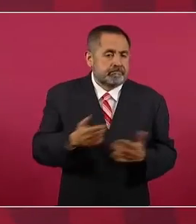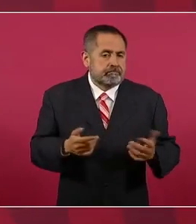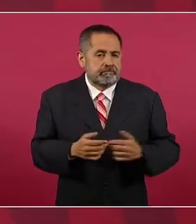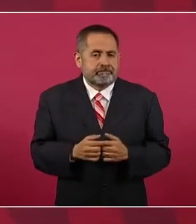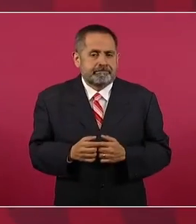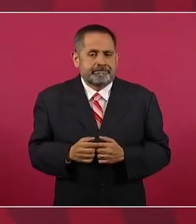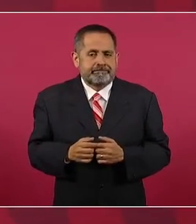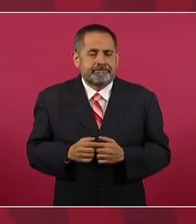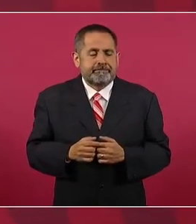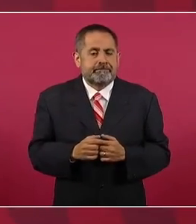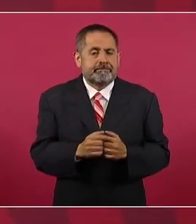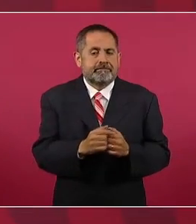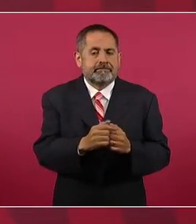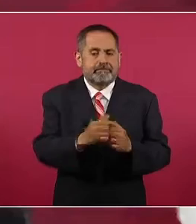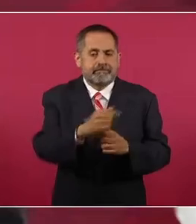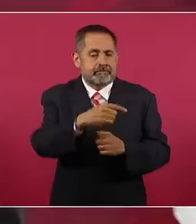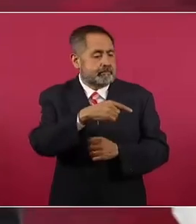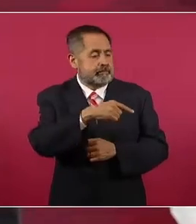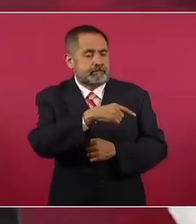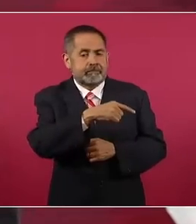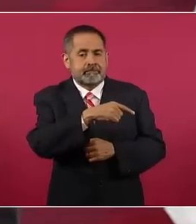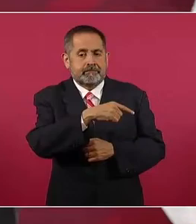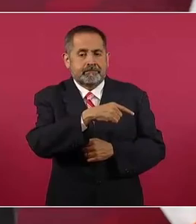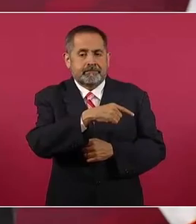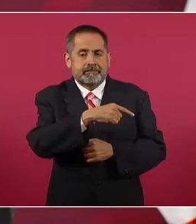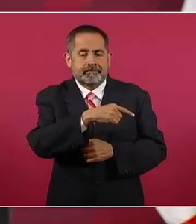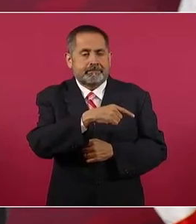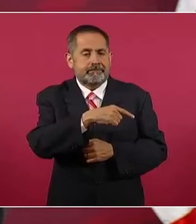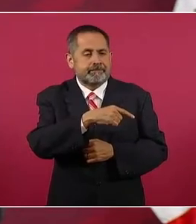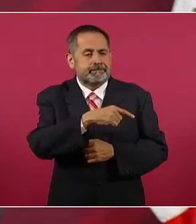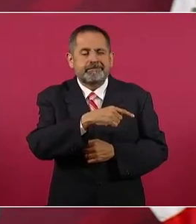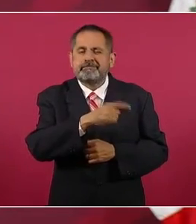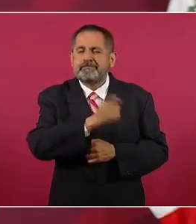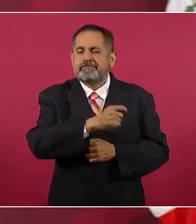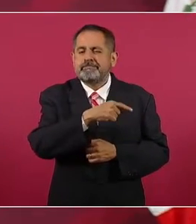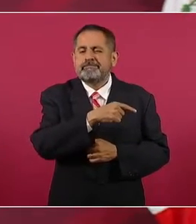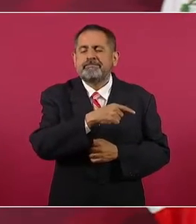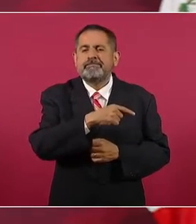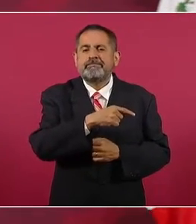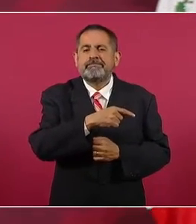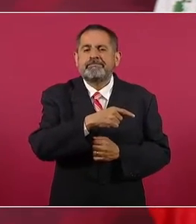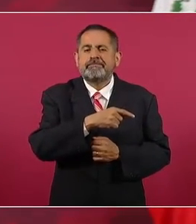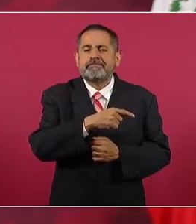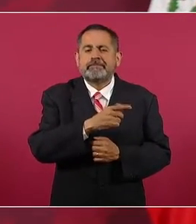acaso, hasta lo que es